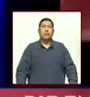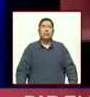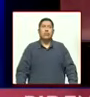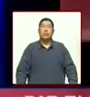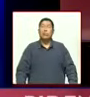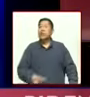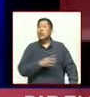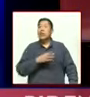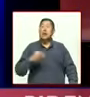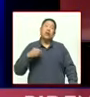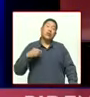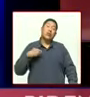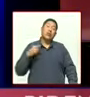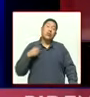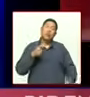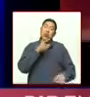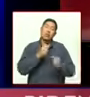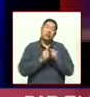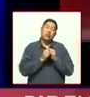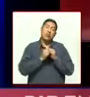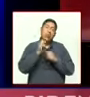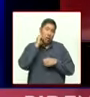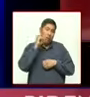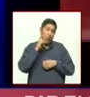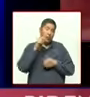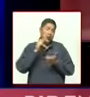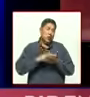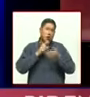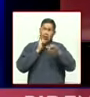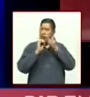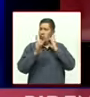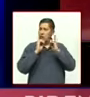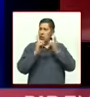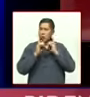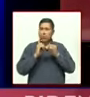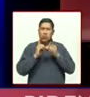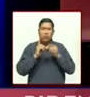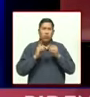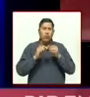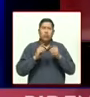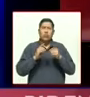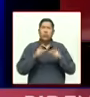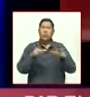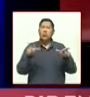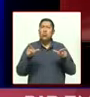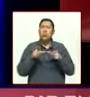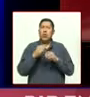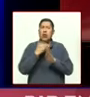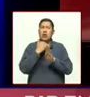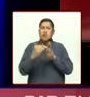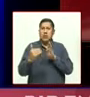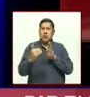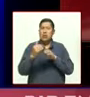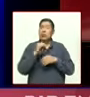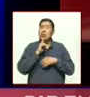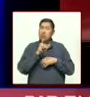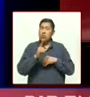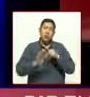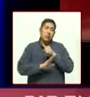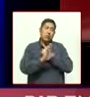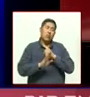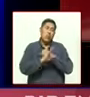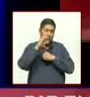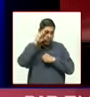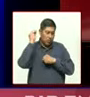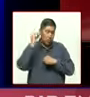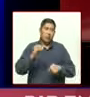Y seguidores y afines a Evo Morales señalan que este diálogo debería ser en un punto intermedio. Además, ellos garantizan la seguridad de